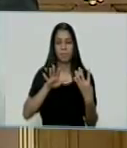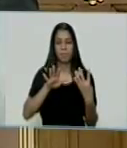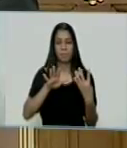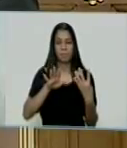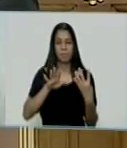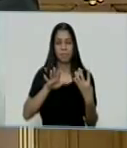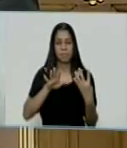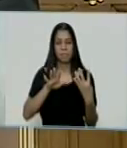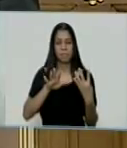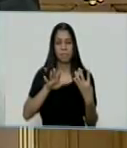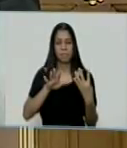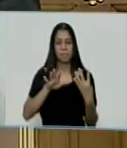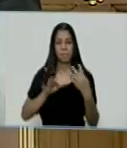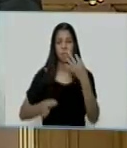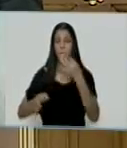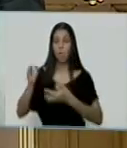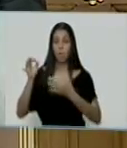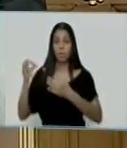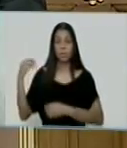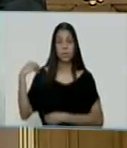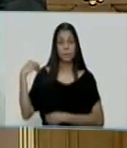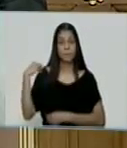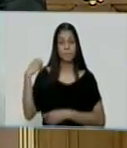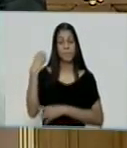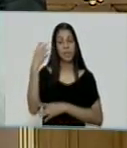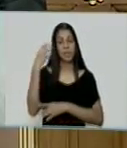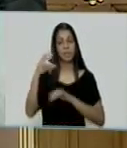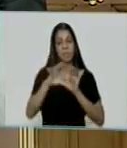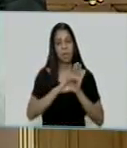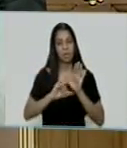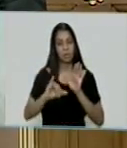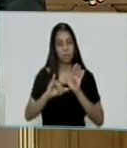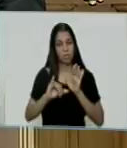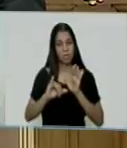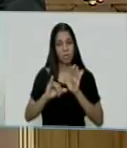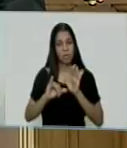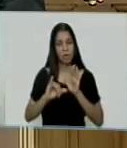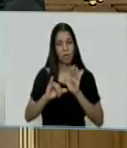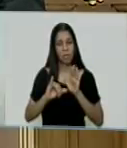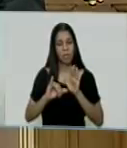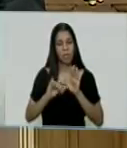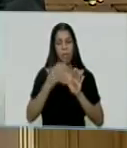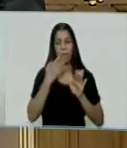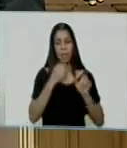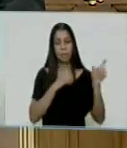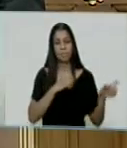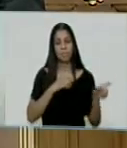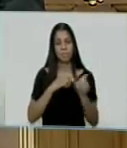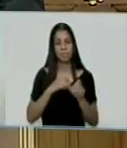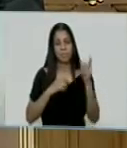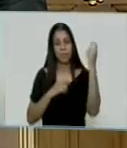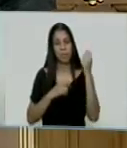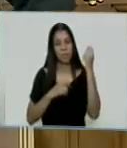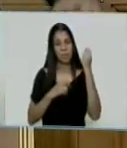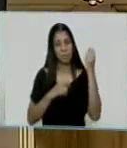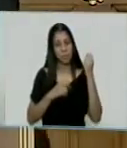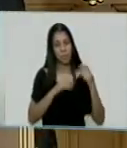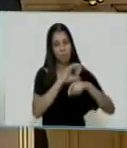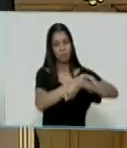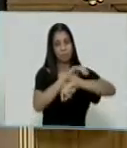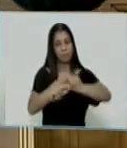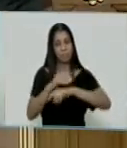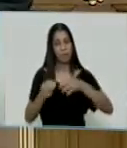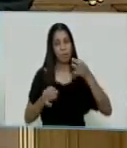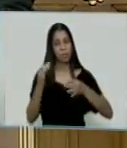ante la petición del Tribunal Supremo de Justicia de solicitar el allanamiento de la inmunidad parlamentaria para ellos continuar